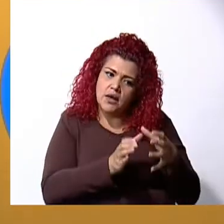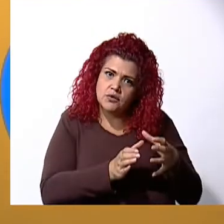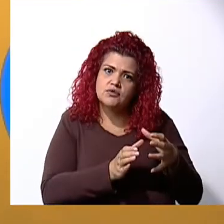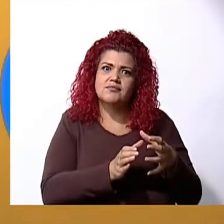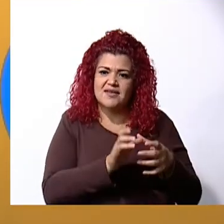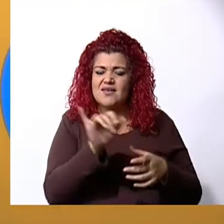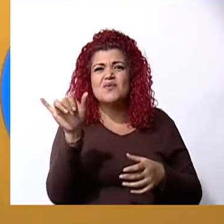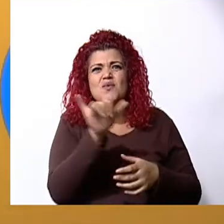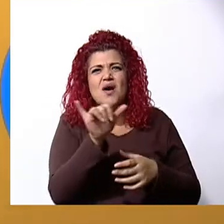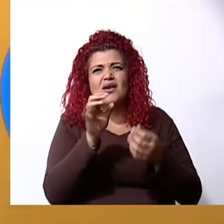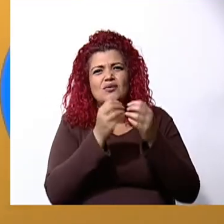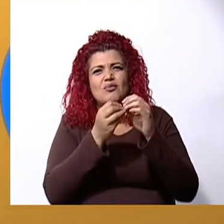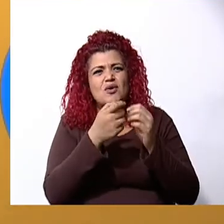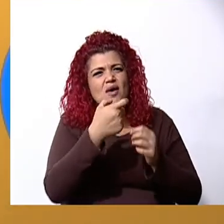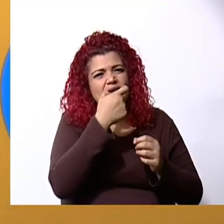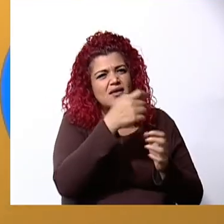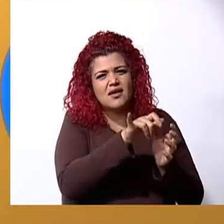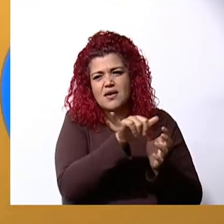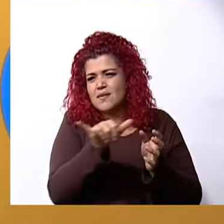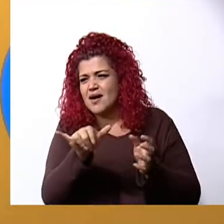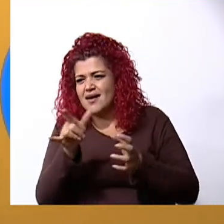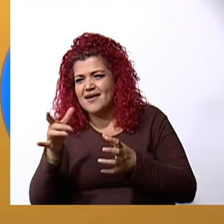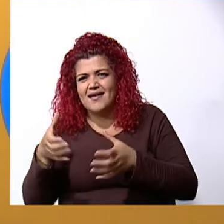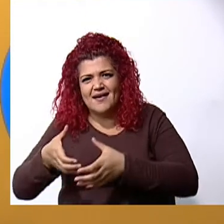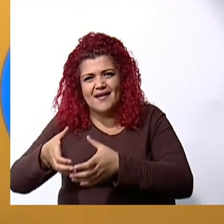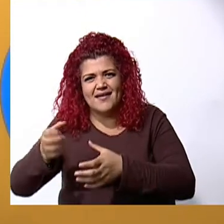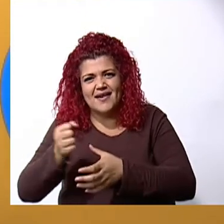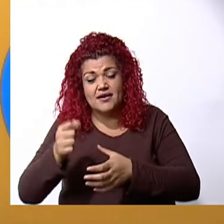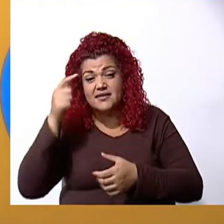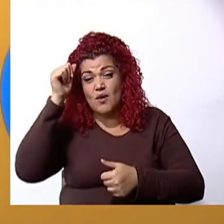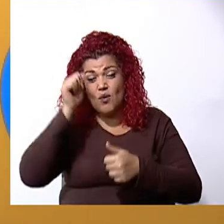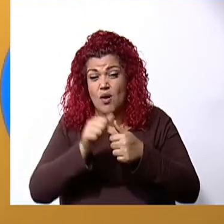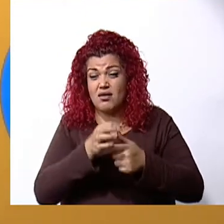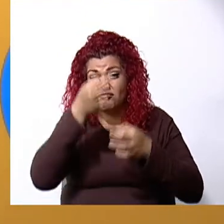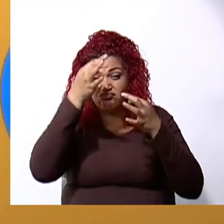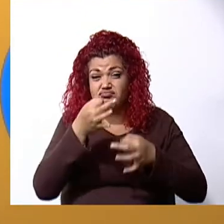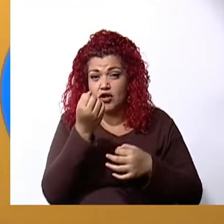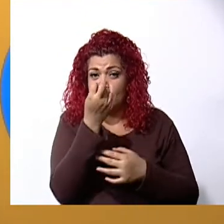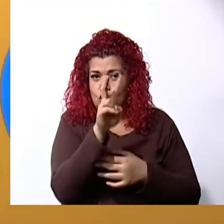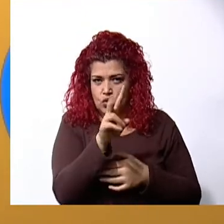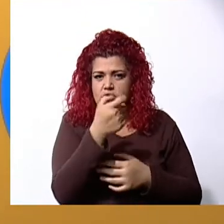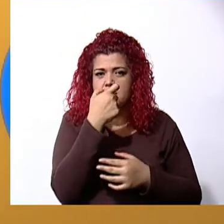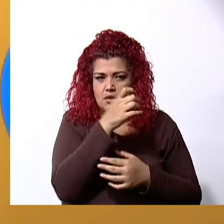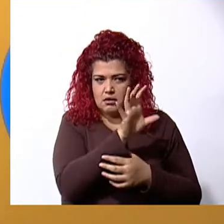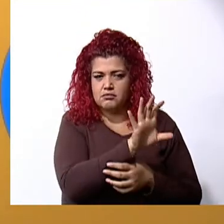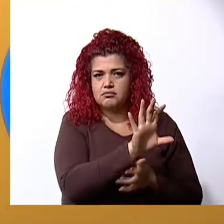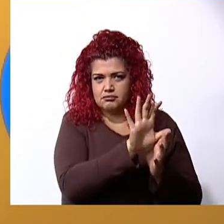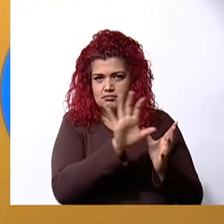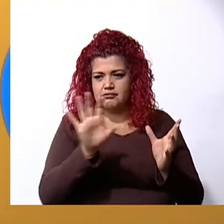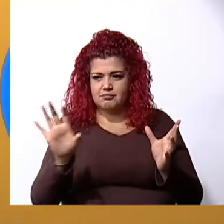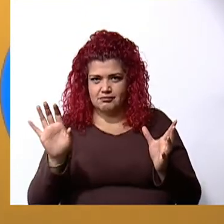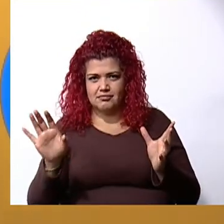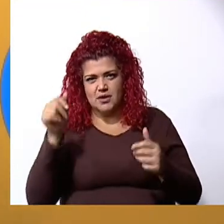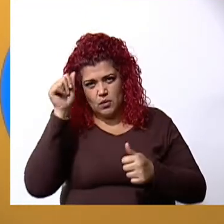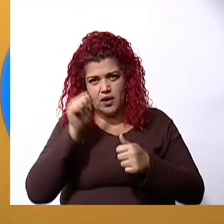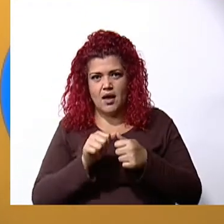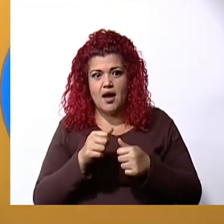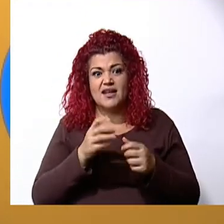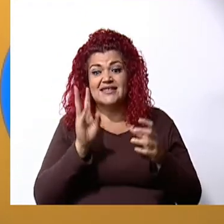de galletas que queramos hacer. Recuerden que la receta original era de 12 galletas. Ya logramos adivinar para